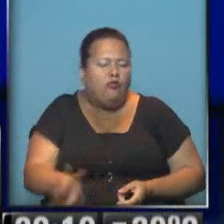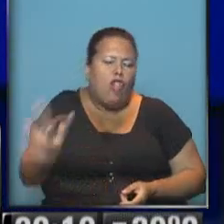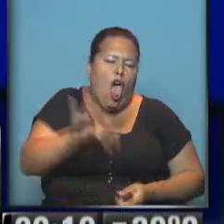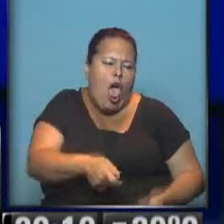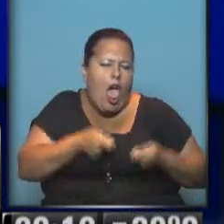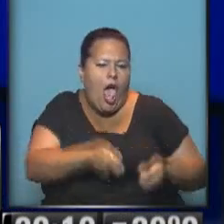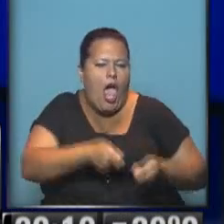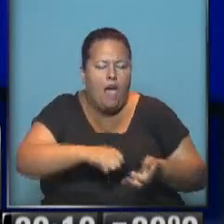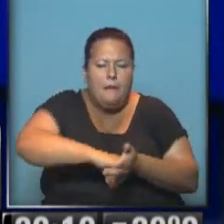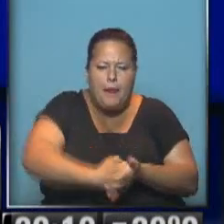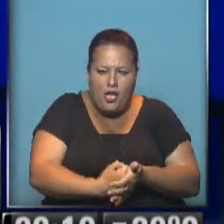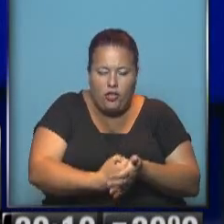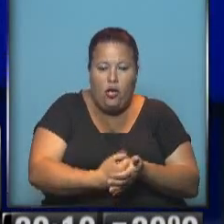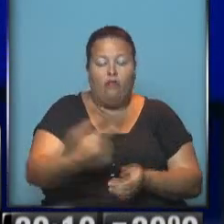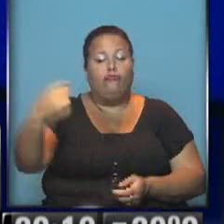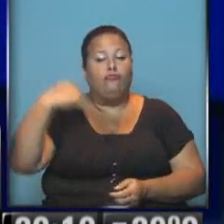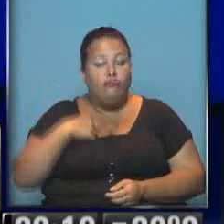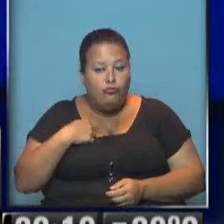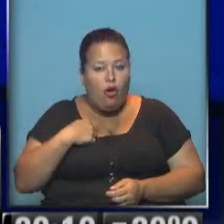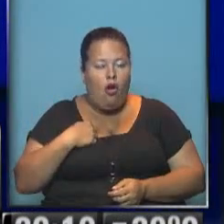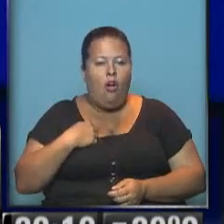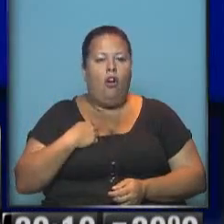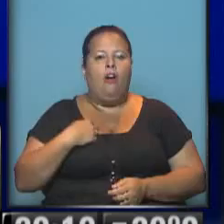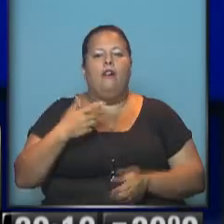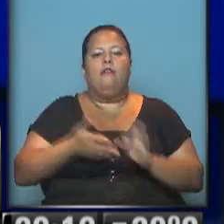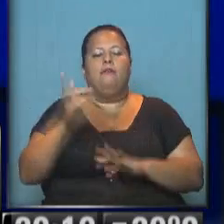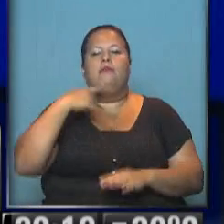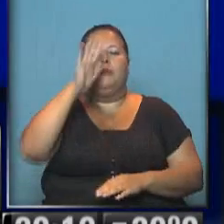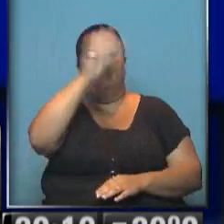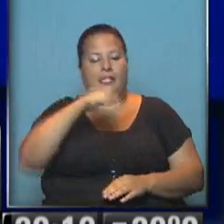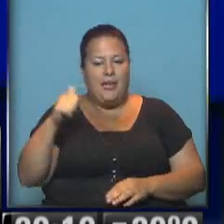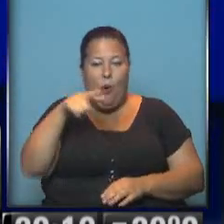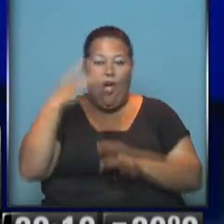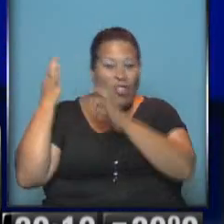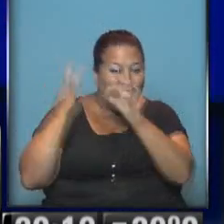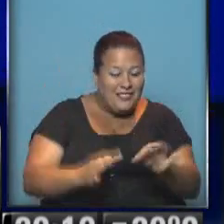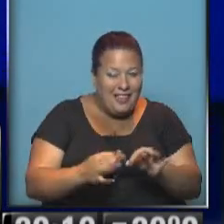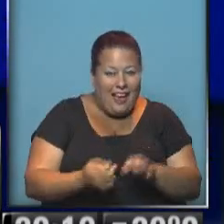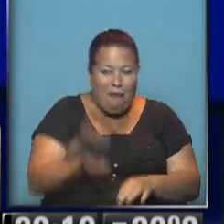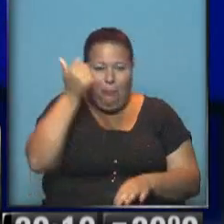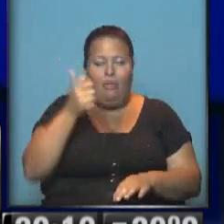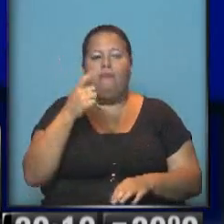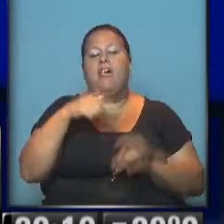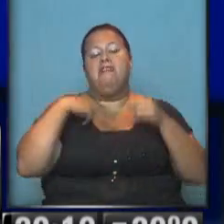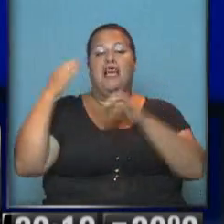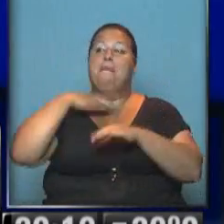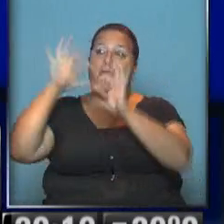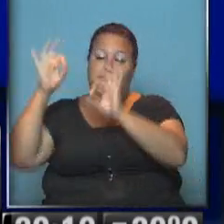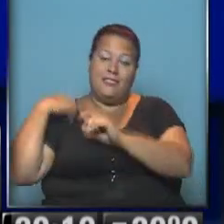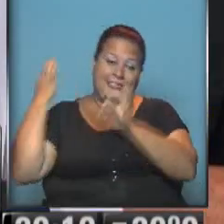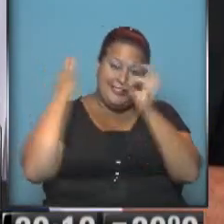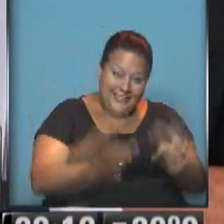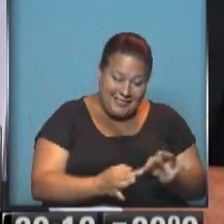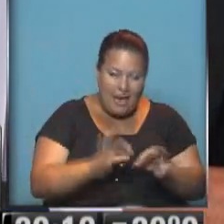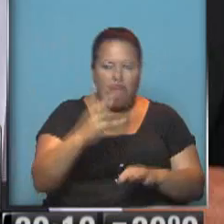la presión. Y yo fui compulsada, a mí me citaron. Eso, ¿apenas llegan ustedes de México? 2 meses después de nuestra